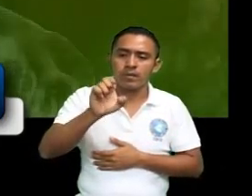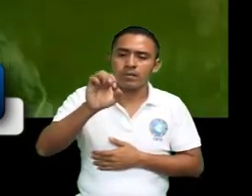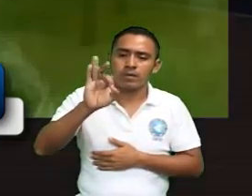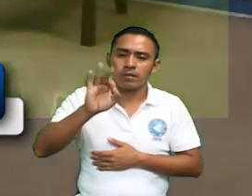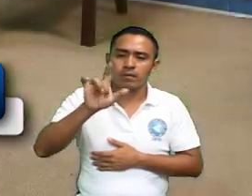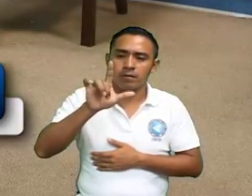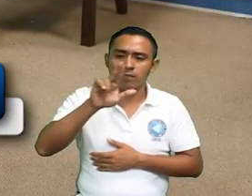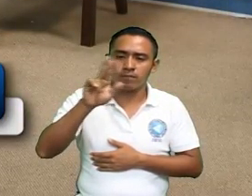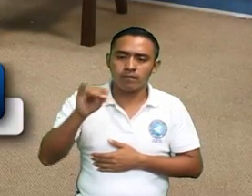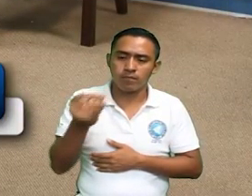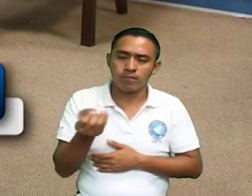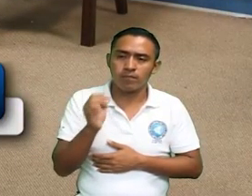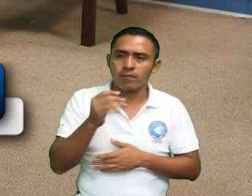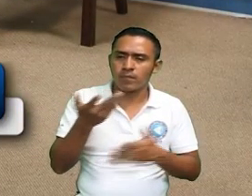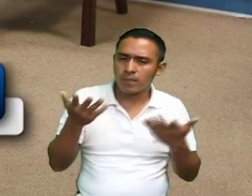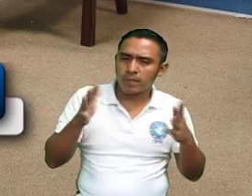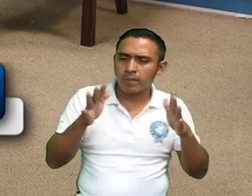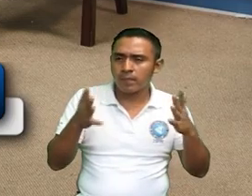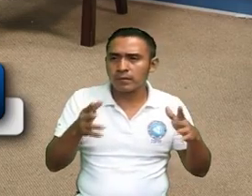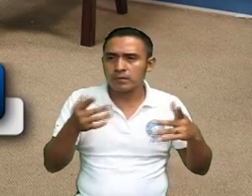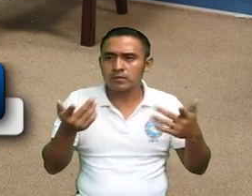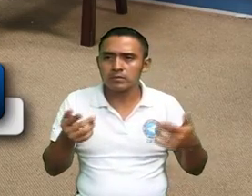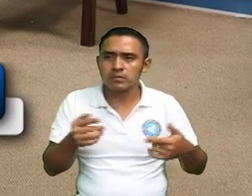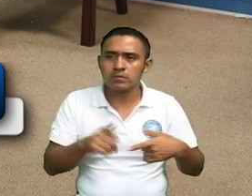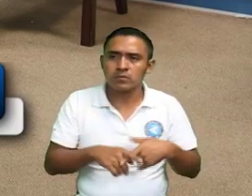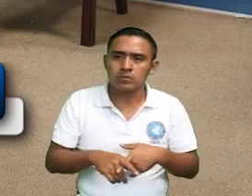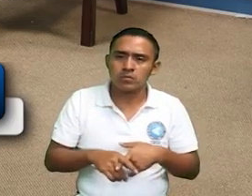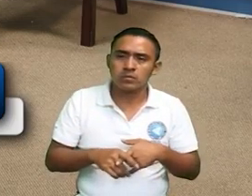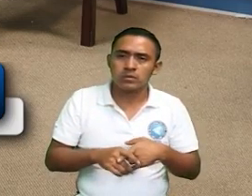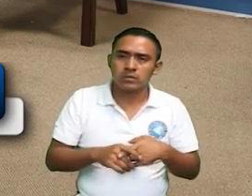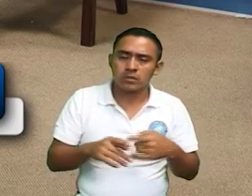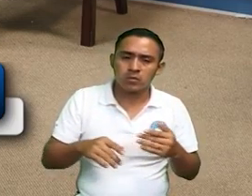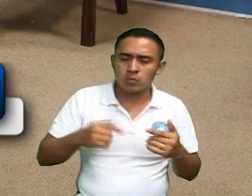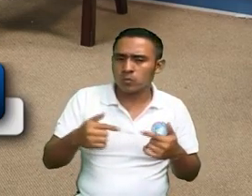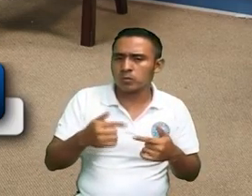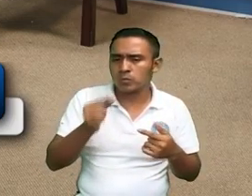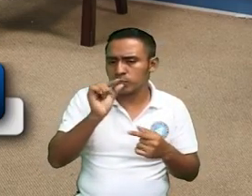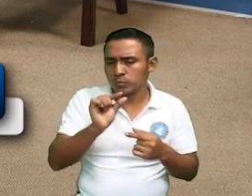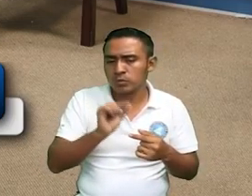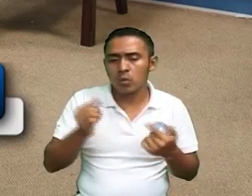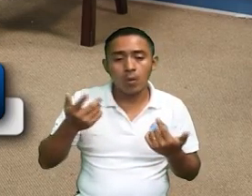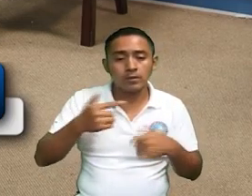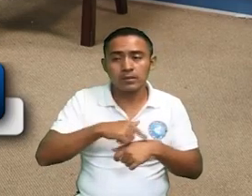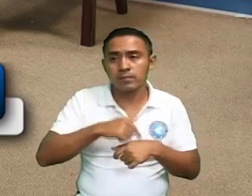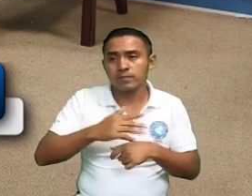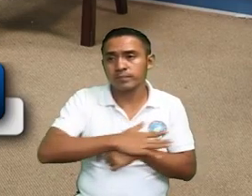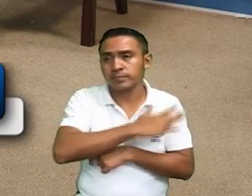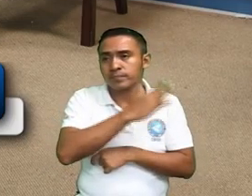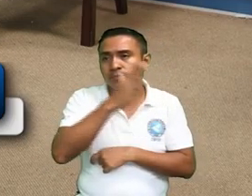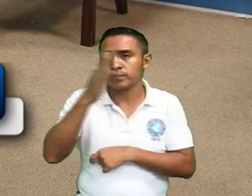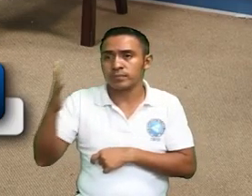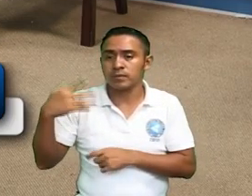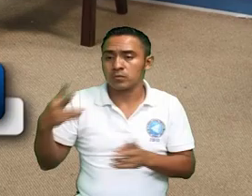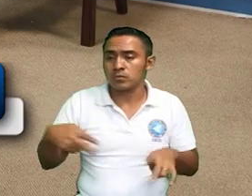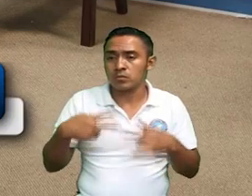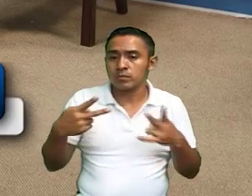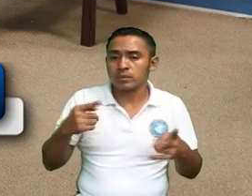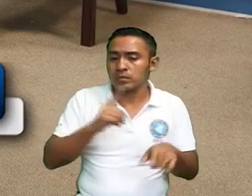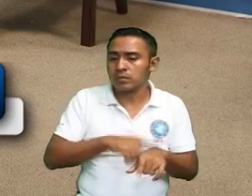suele aparecerse momentáneamente o una enfermedad o un paciente puede tenerlo en todo el trayecto de su